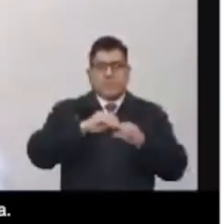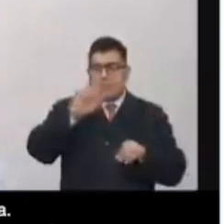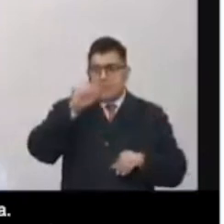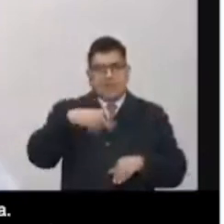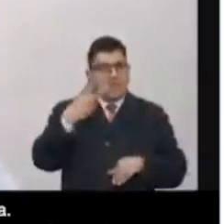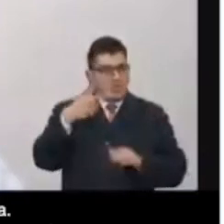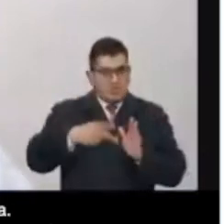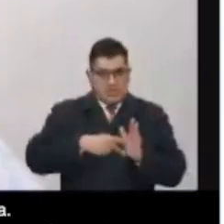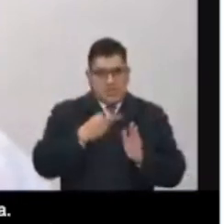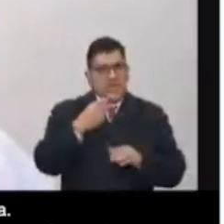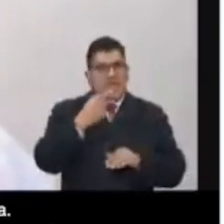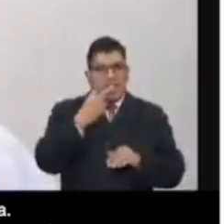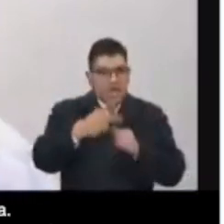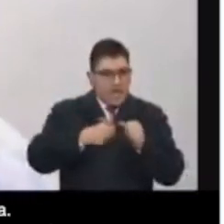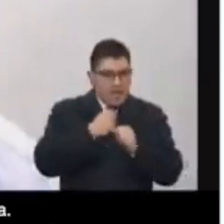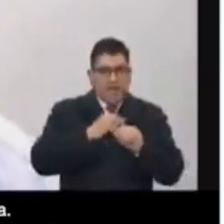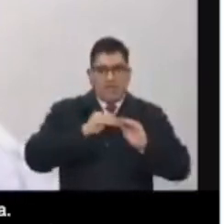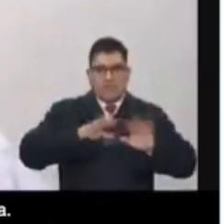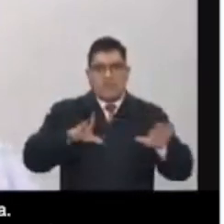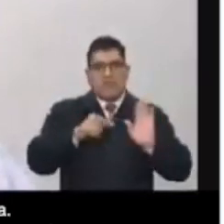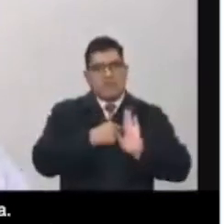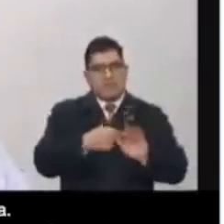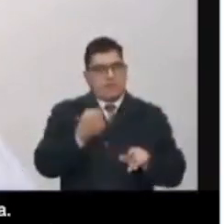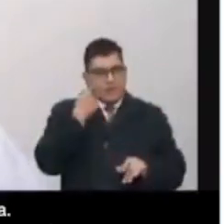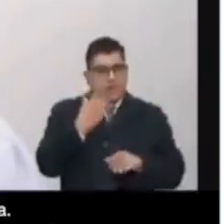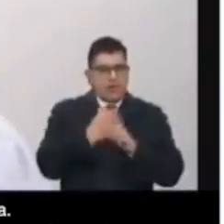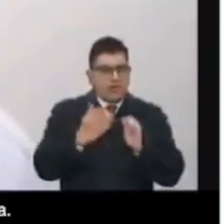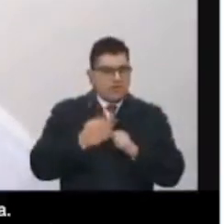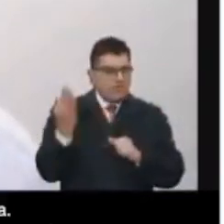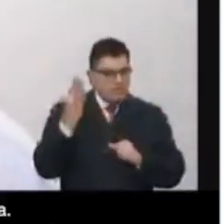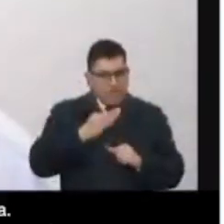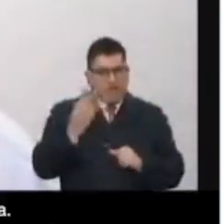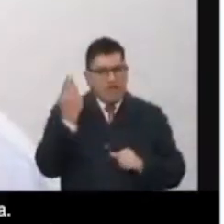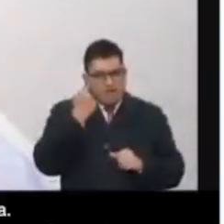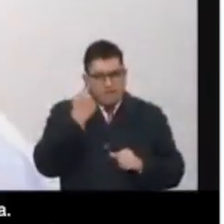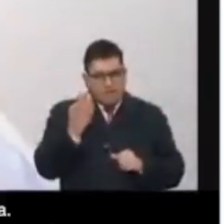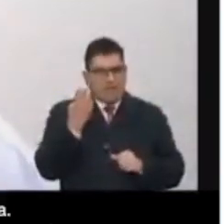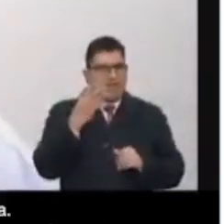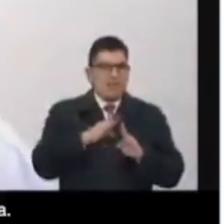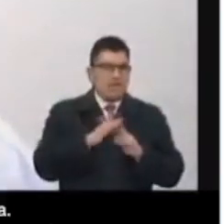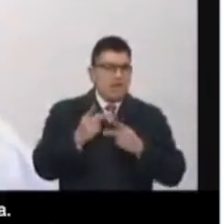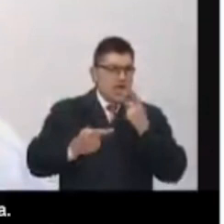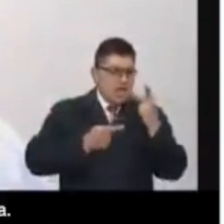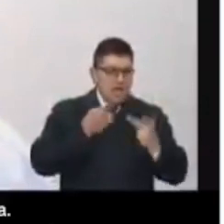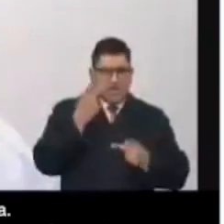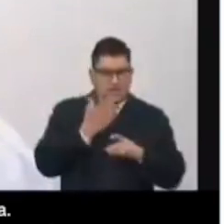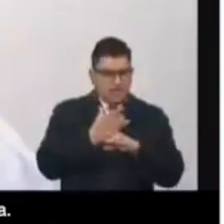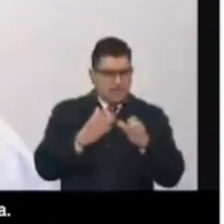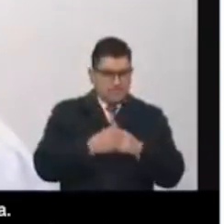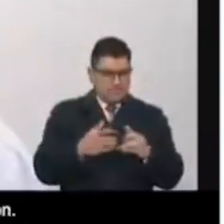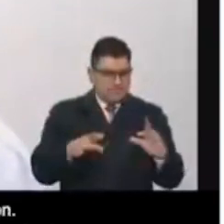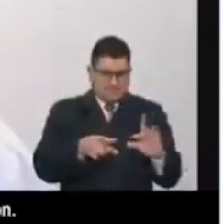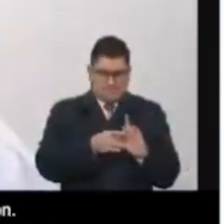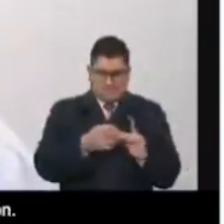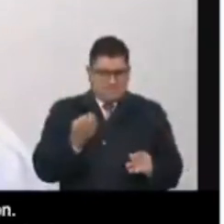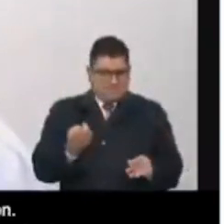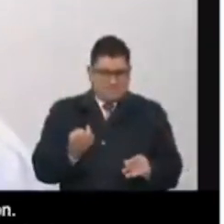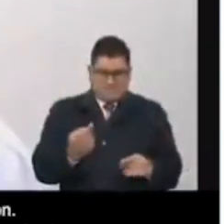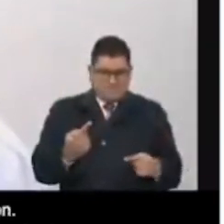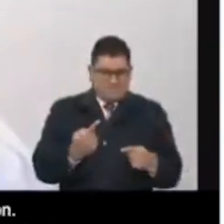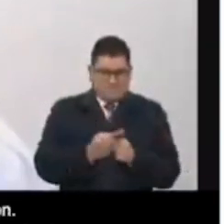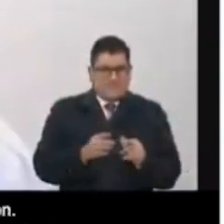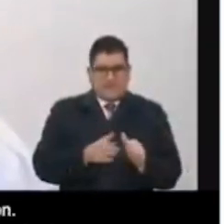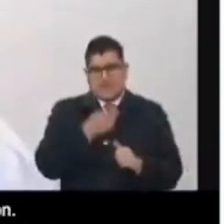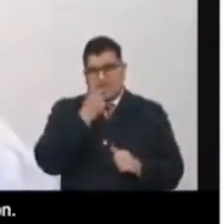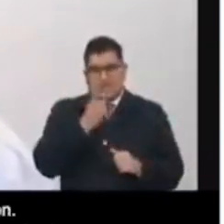dos años en campaña política señalando cuestiones falsas haciendo afirmaciones que no vienen al caso como decir que